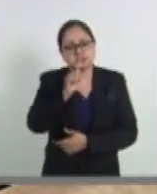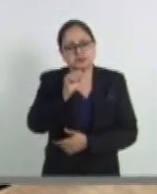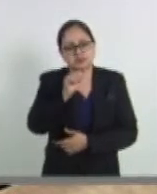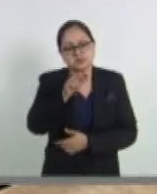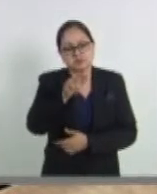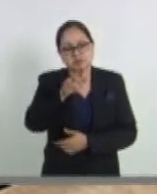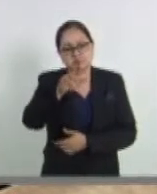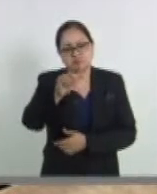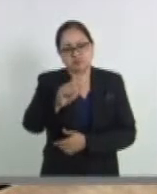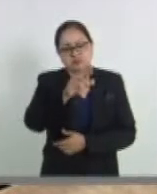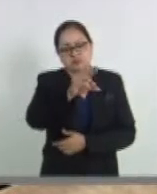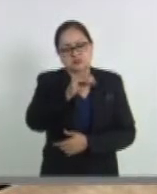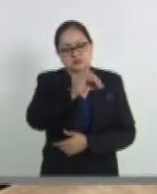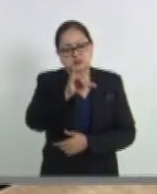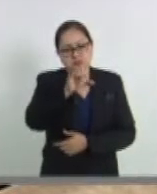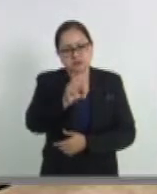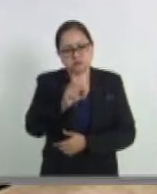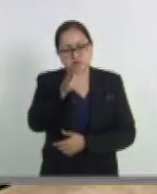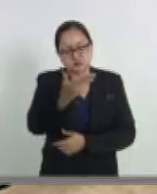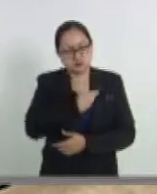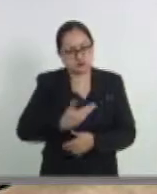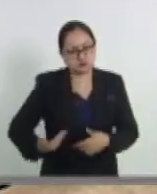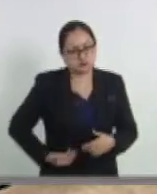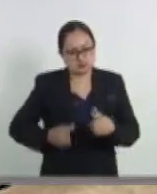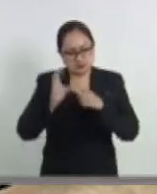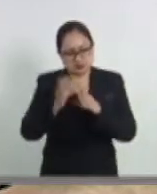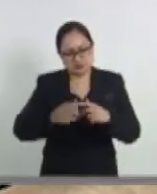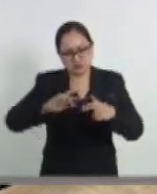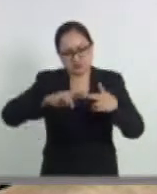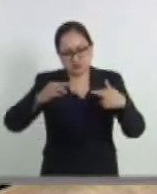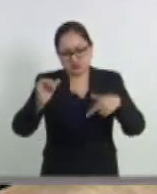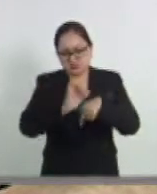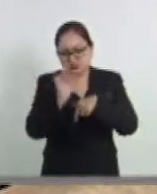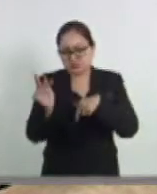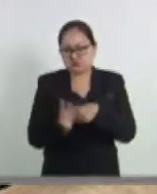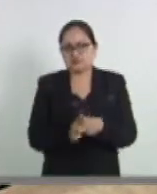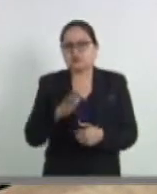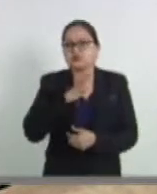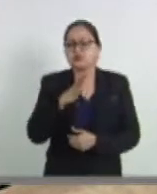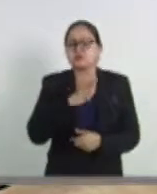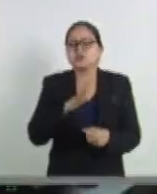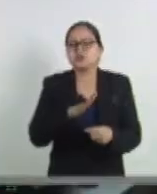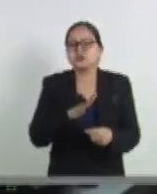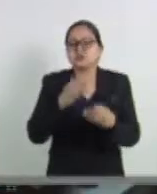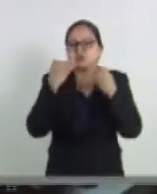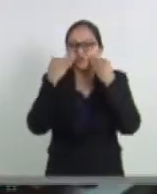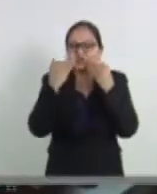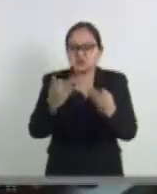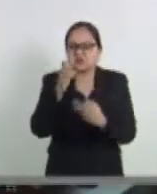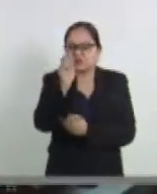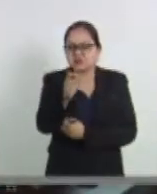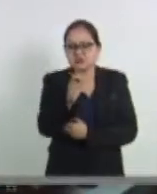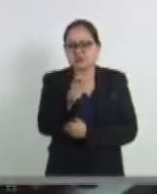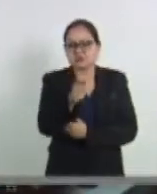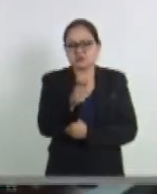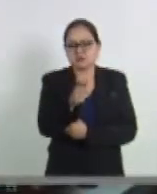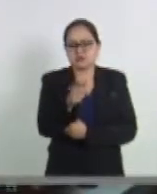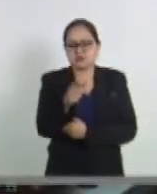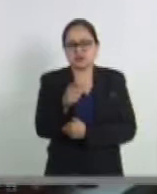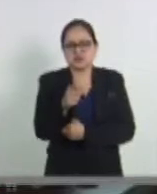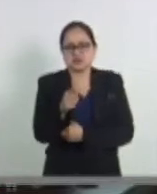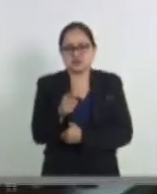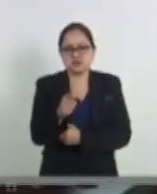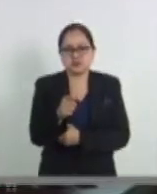presidenta de la Comisión de Relaciones Exteriores, dejar constancia de la